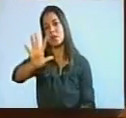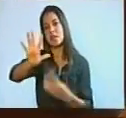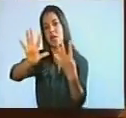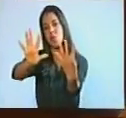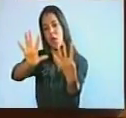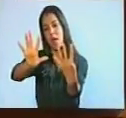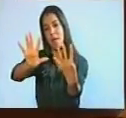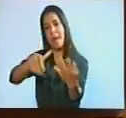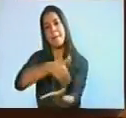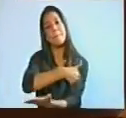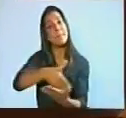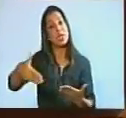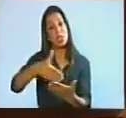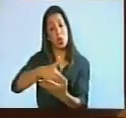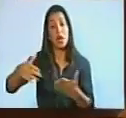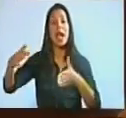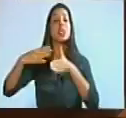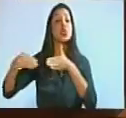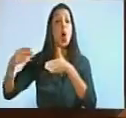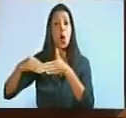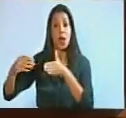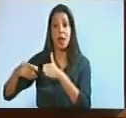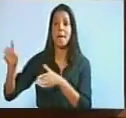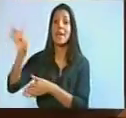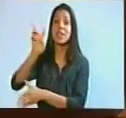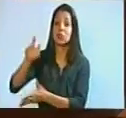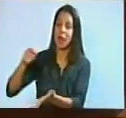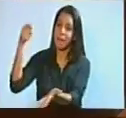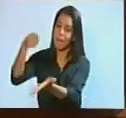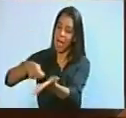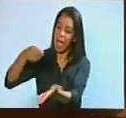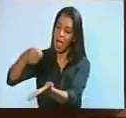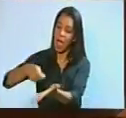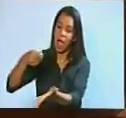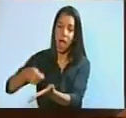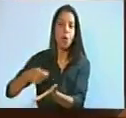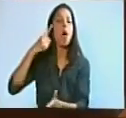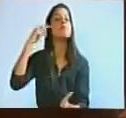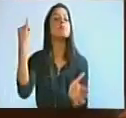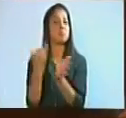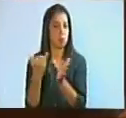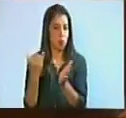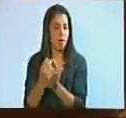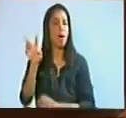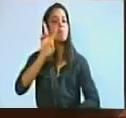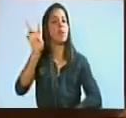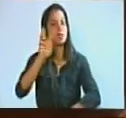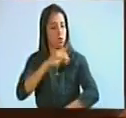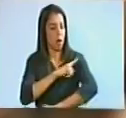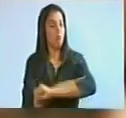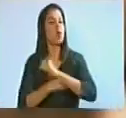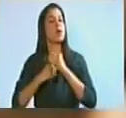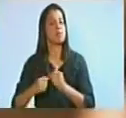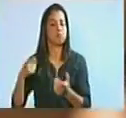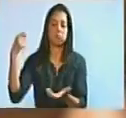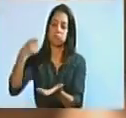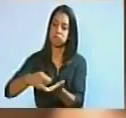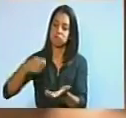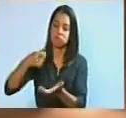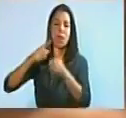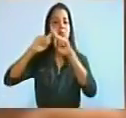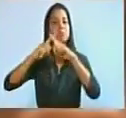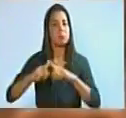73.359 millones de dólares, dando fe de su extraordinaria capacidad, solvencia